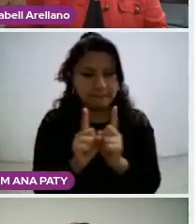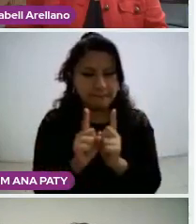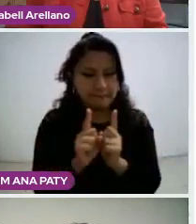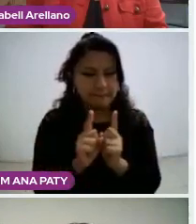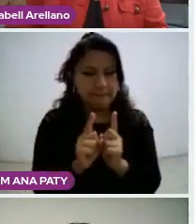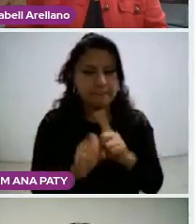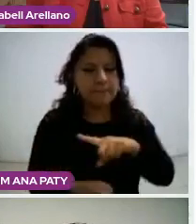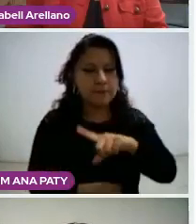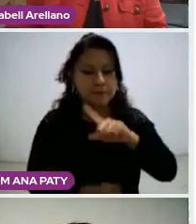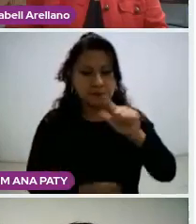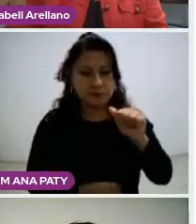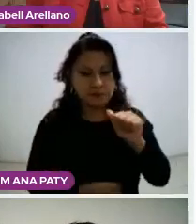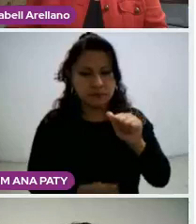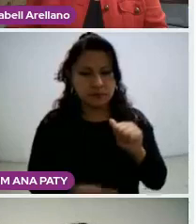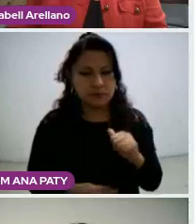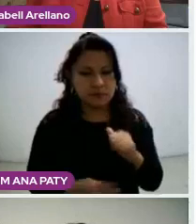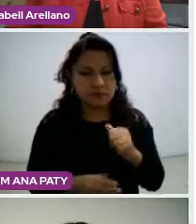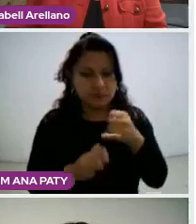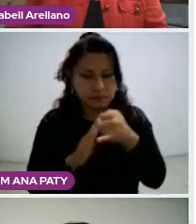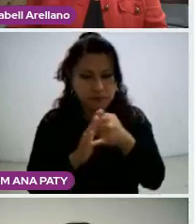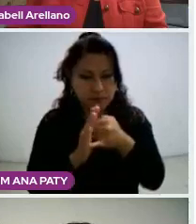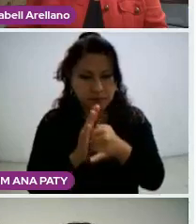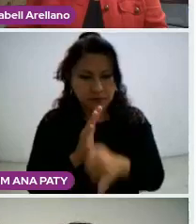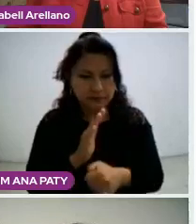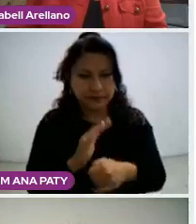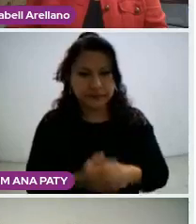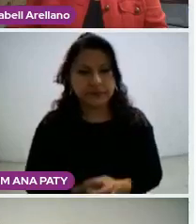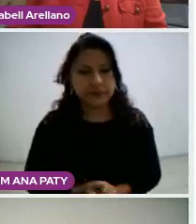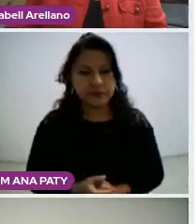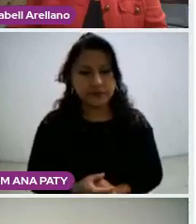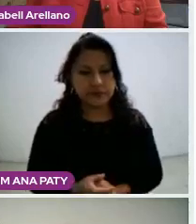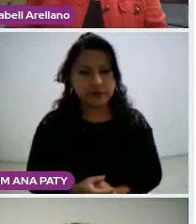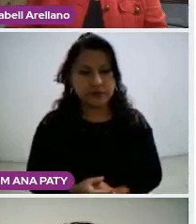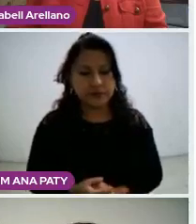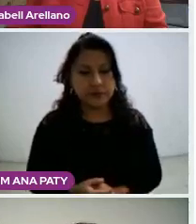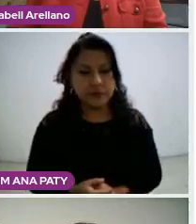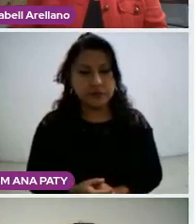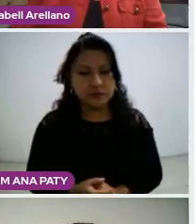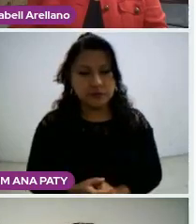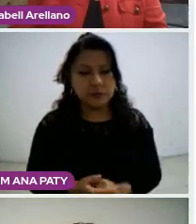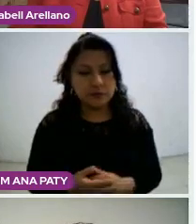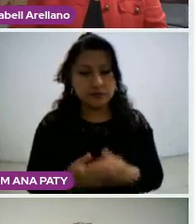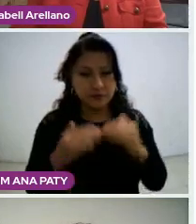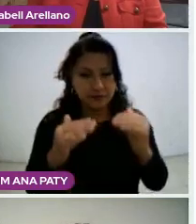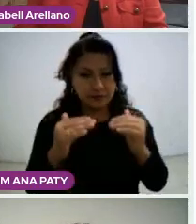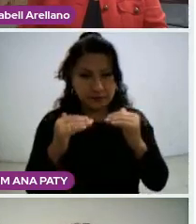más detallado más adelante, ¿ok? La siguiente, por favor.